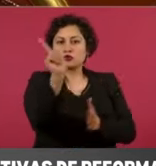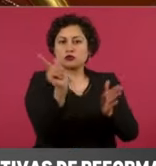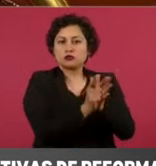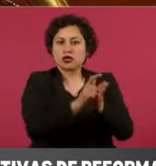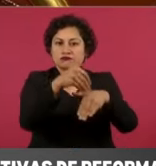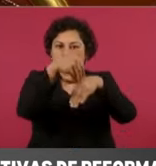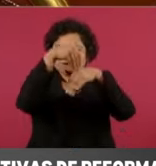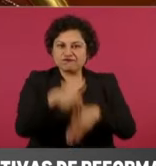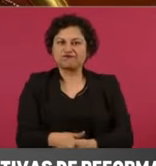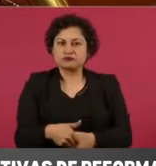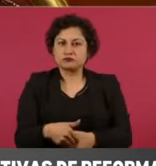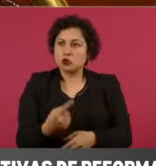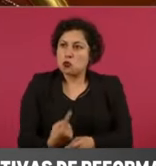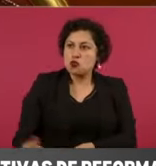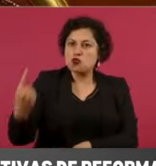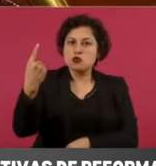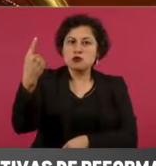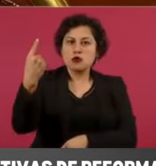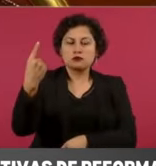o por encima de ella.